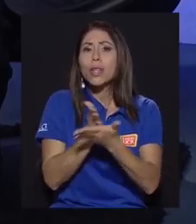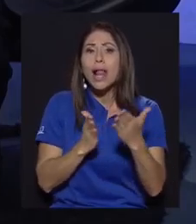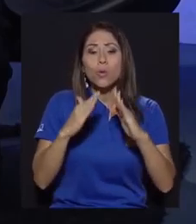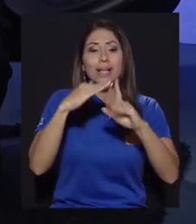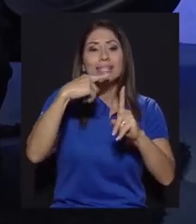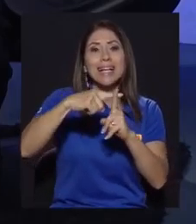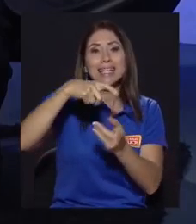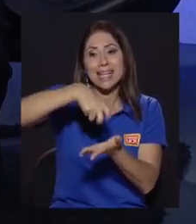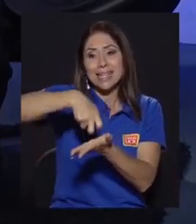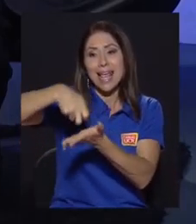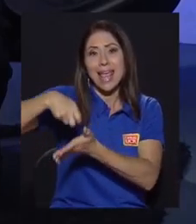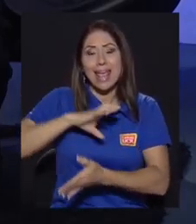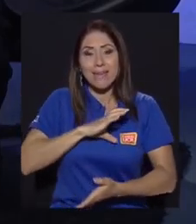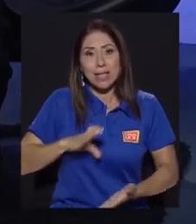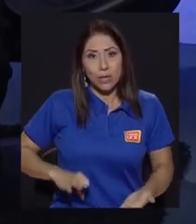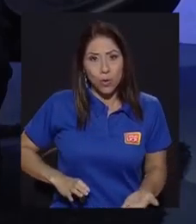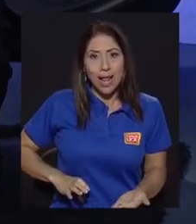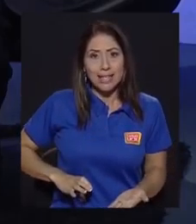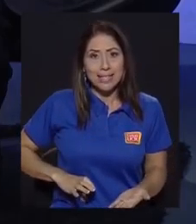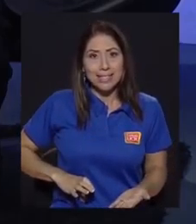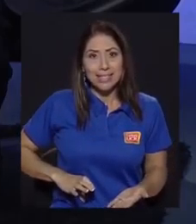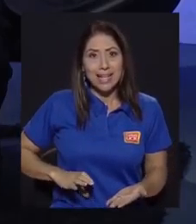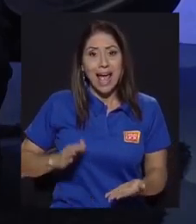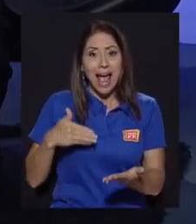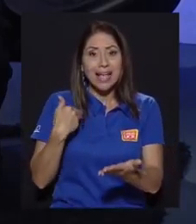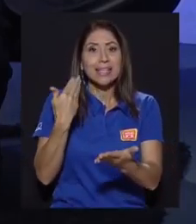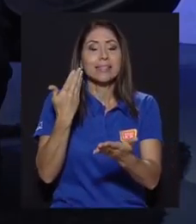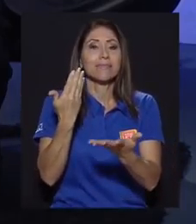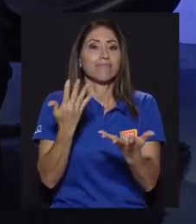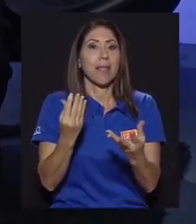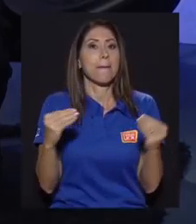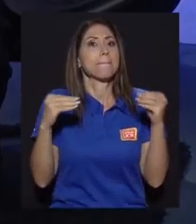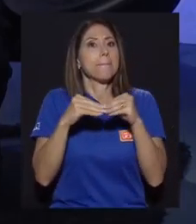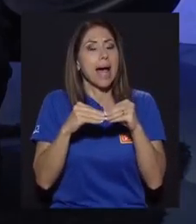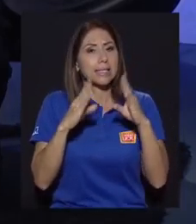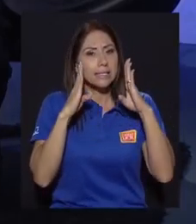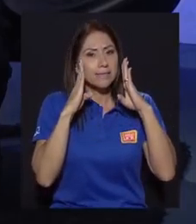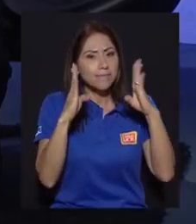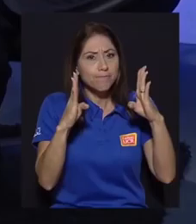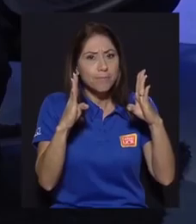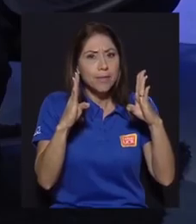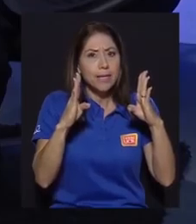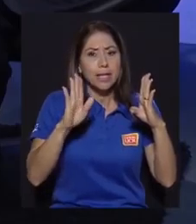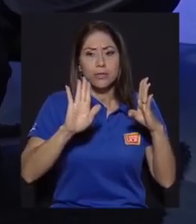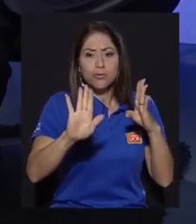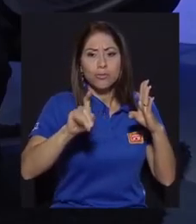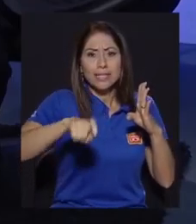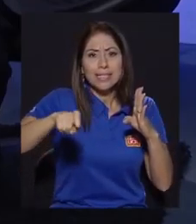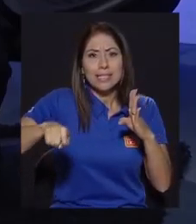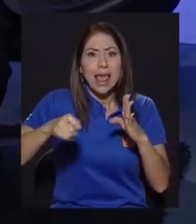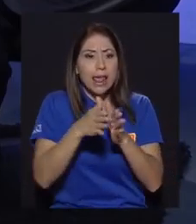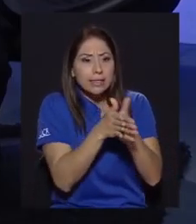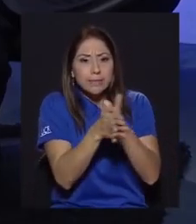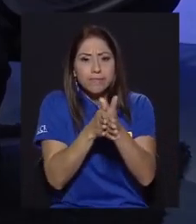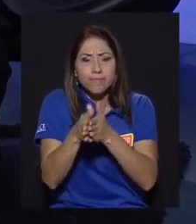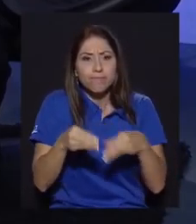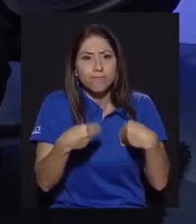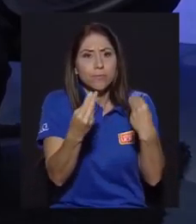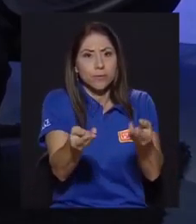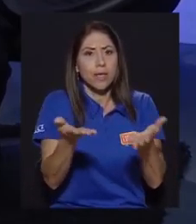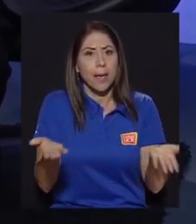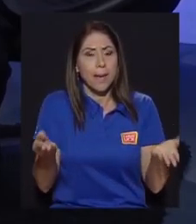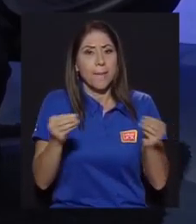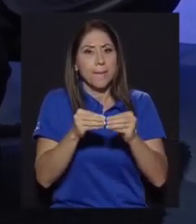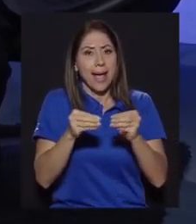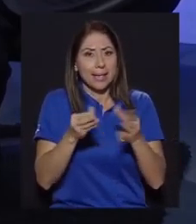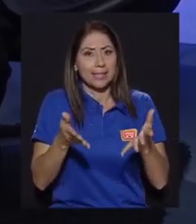iglesias pentecostales han llegado a ser más eficientes en su atención de los requerimientos de la población que gira